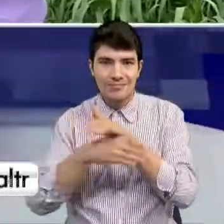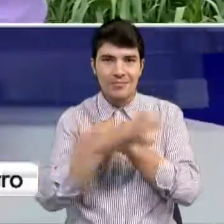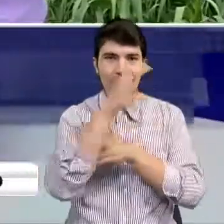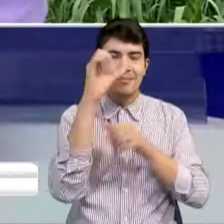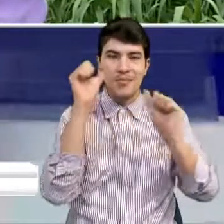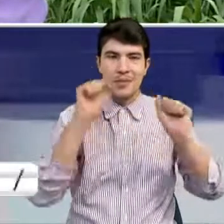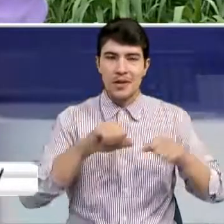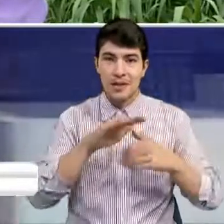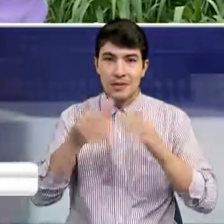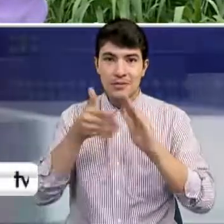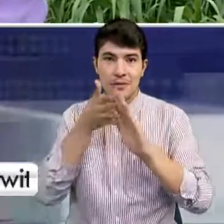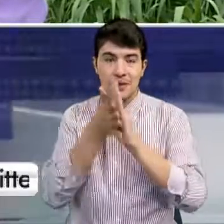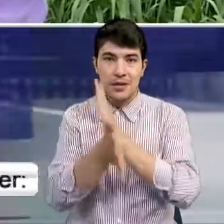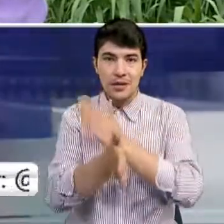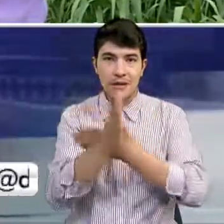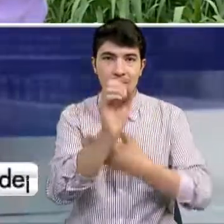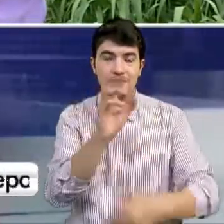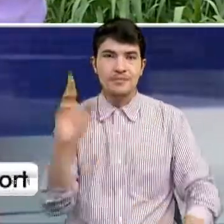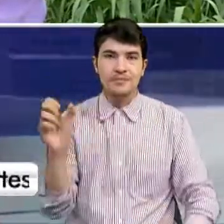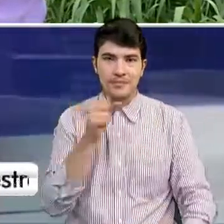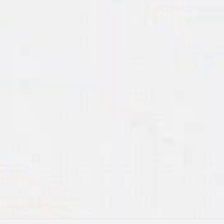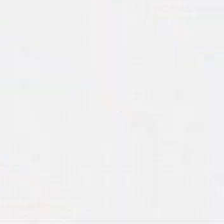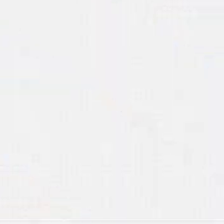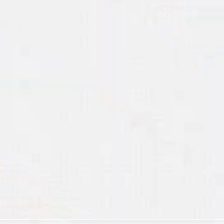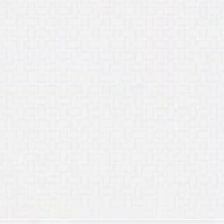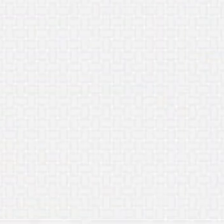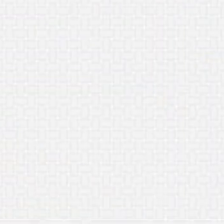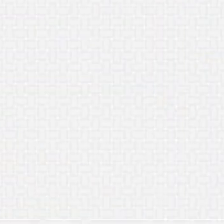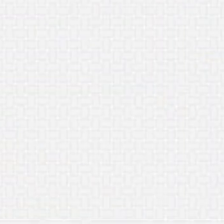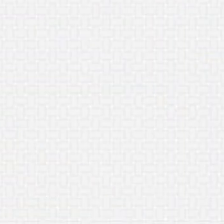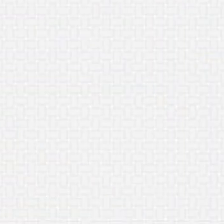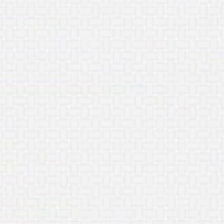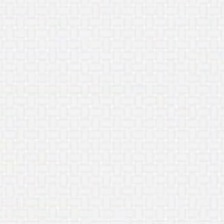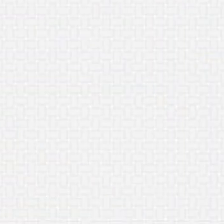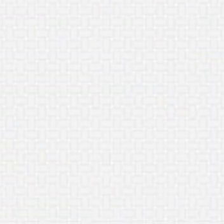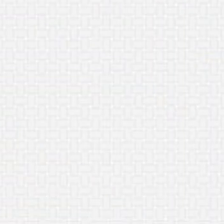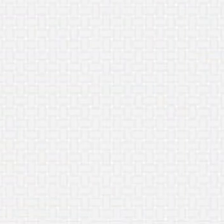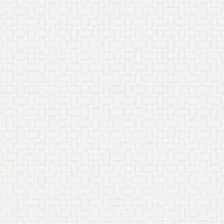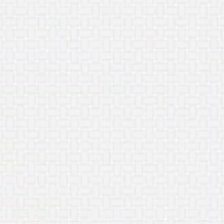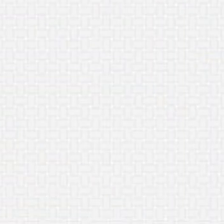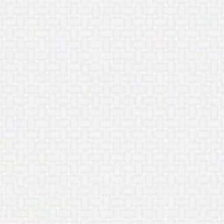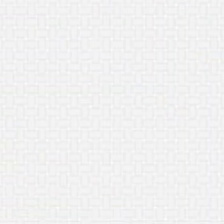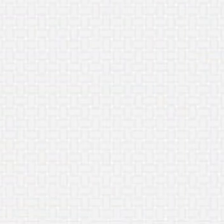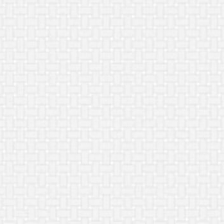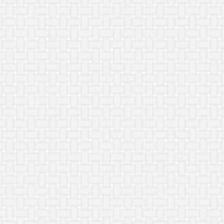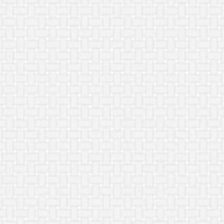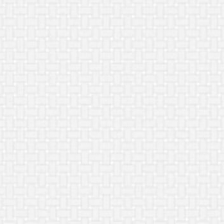información. Sigan ustedes con más Oriente Noticias. Muy buenas tardes. Canaltro.com.